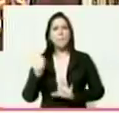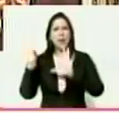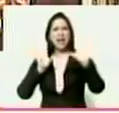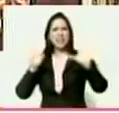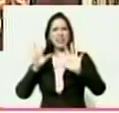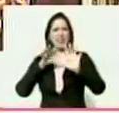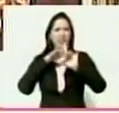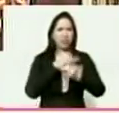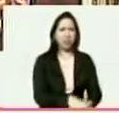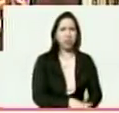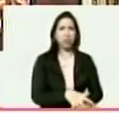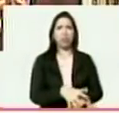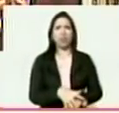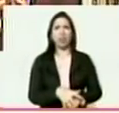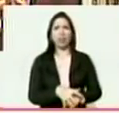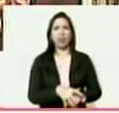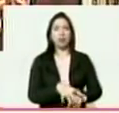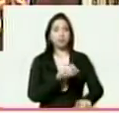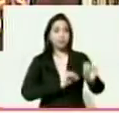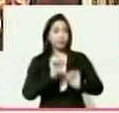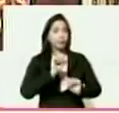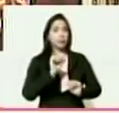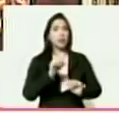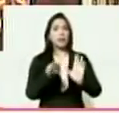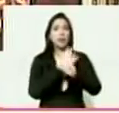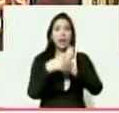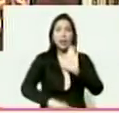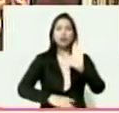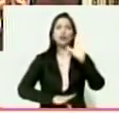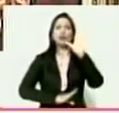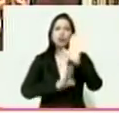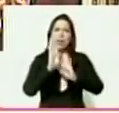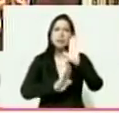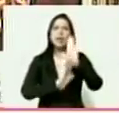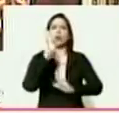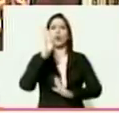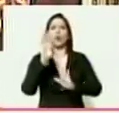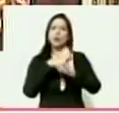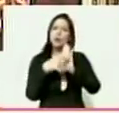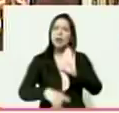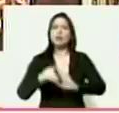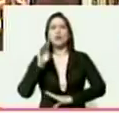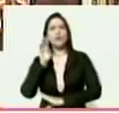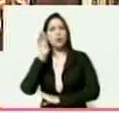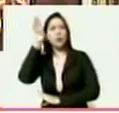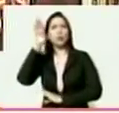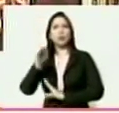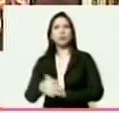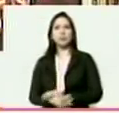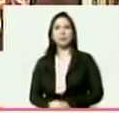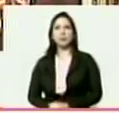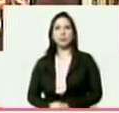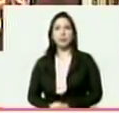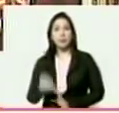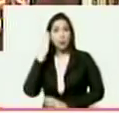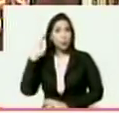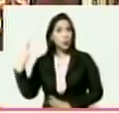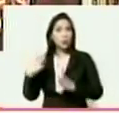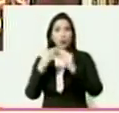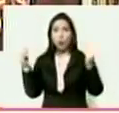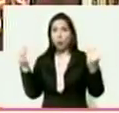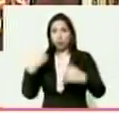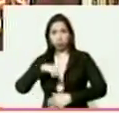hegemónicos y el derecho al desarrollo, el derecho al futuro. Ese es el sueño de todos